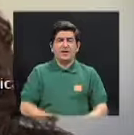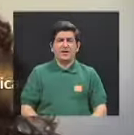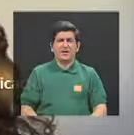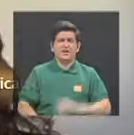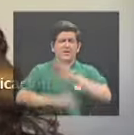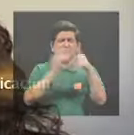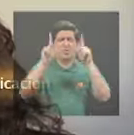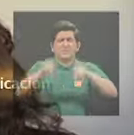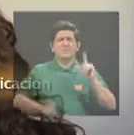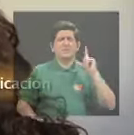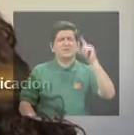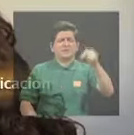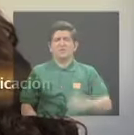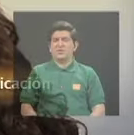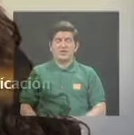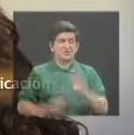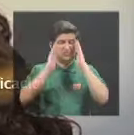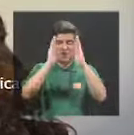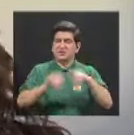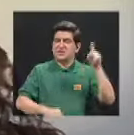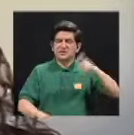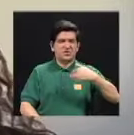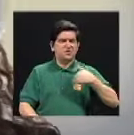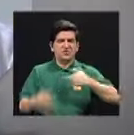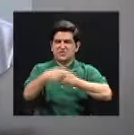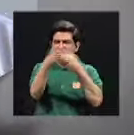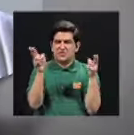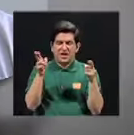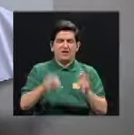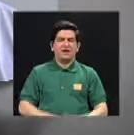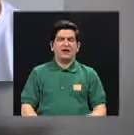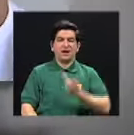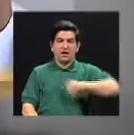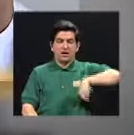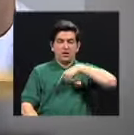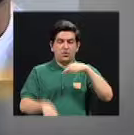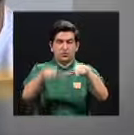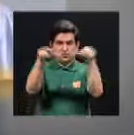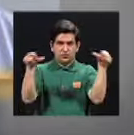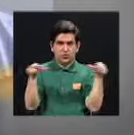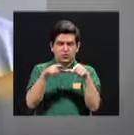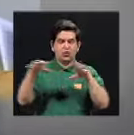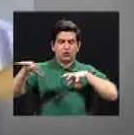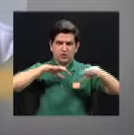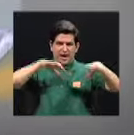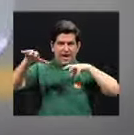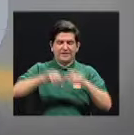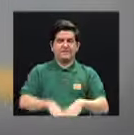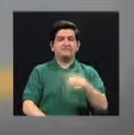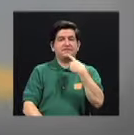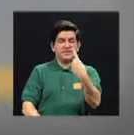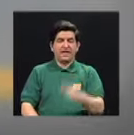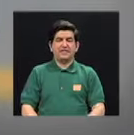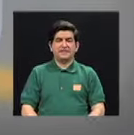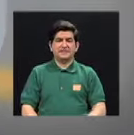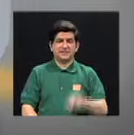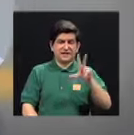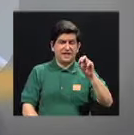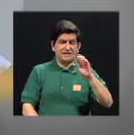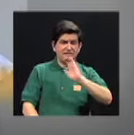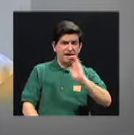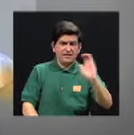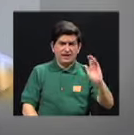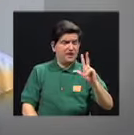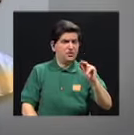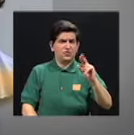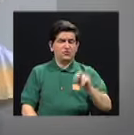largo. No se le presta atención a las necesidades que pueden tener estas regiones, ¿no? Y cuando llegamos al lugar donde era la actividad, nos dijeron que no eran 30 niños,